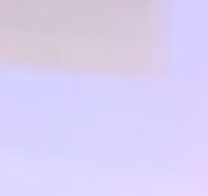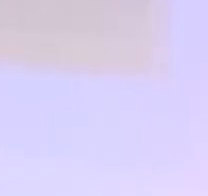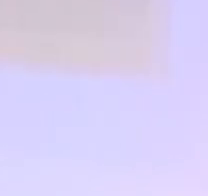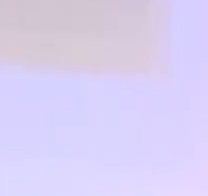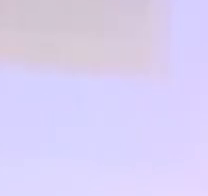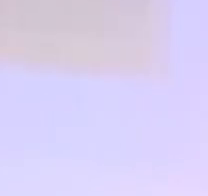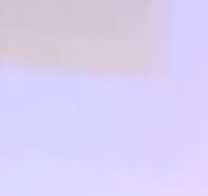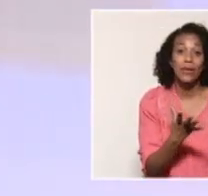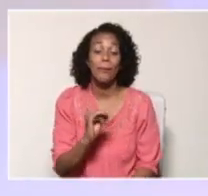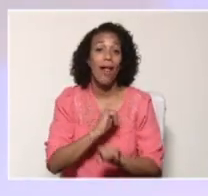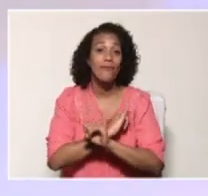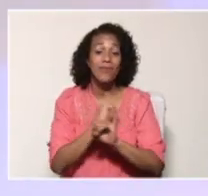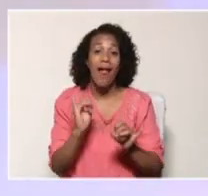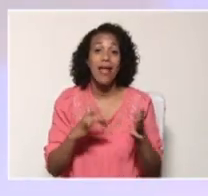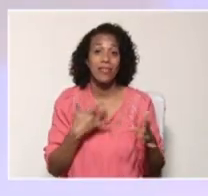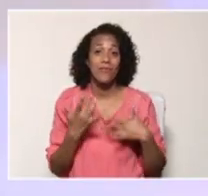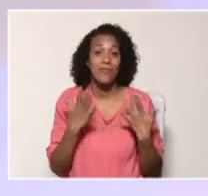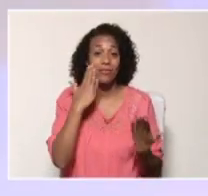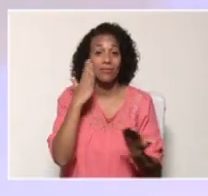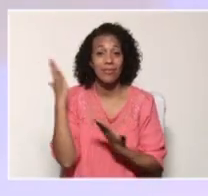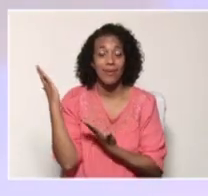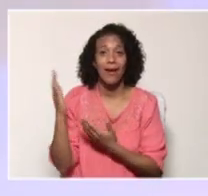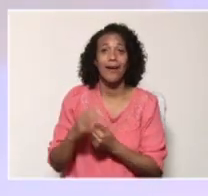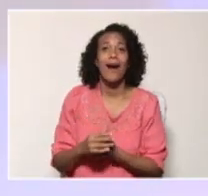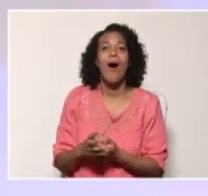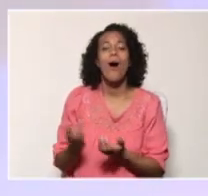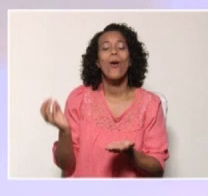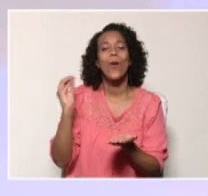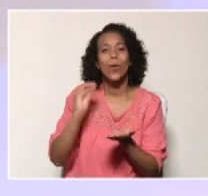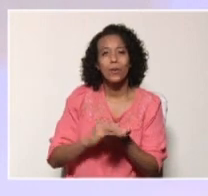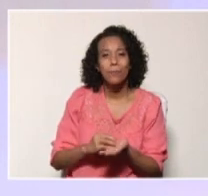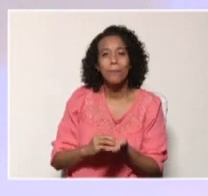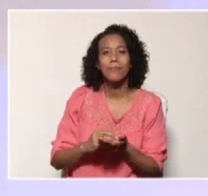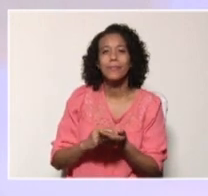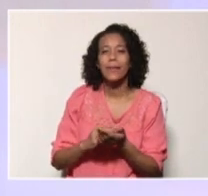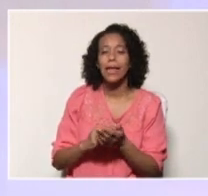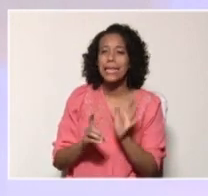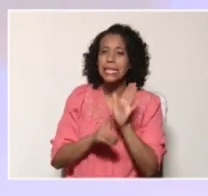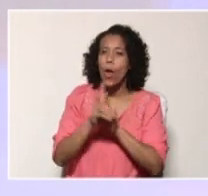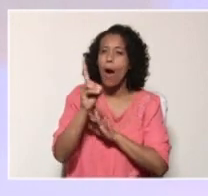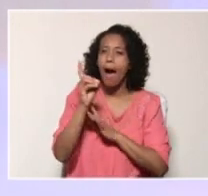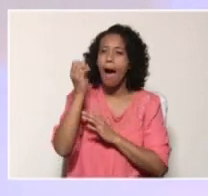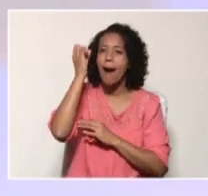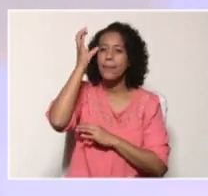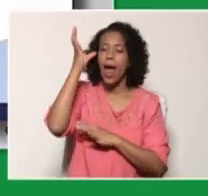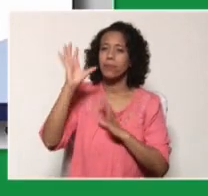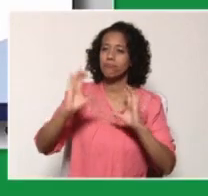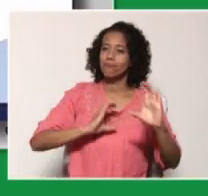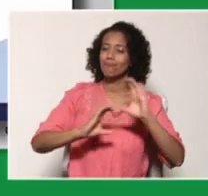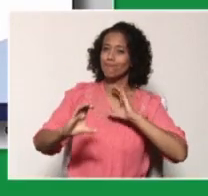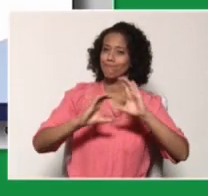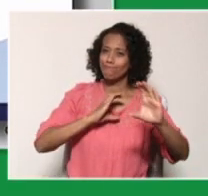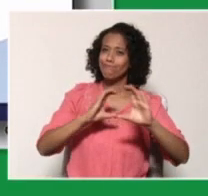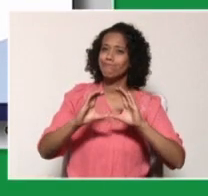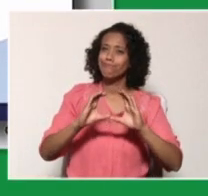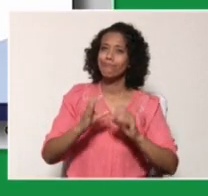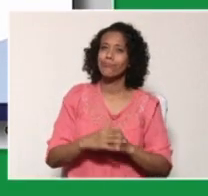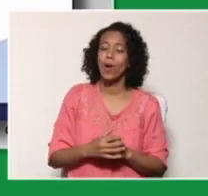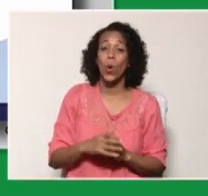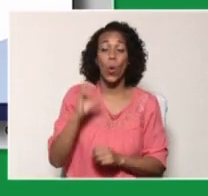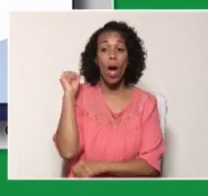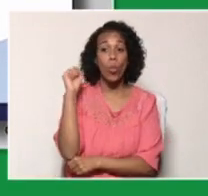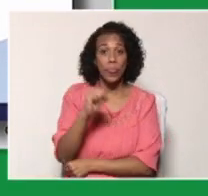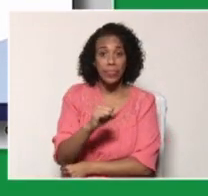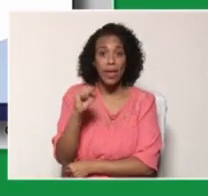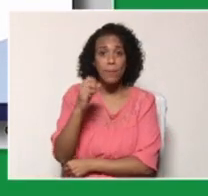Bueno, y ahora sí, para finalizar, nos vamos a irse entonces a hablar un poco de lo que son las desarrollar las habilidades comunicativas para la población con